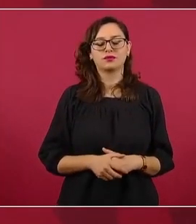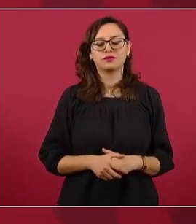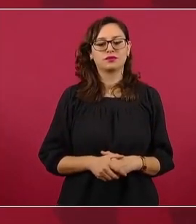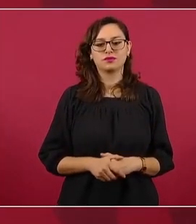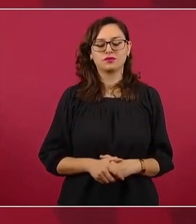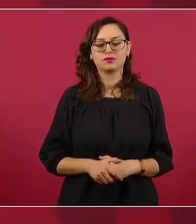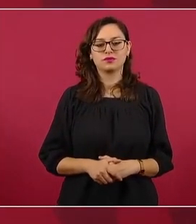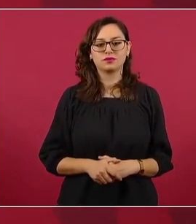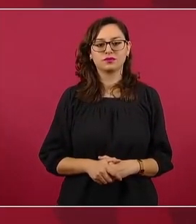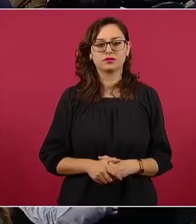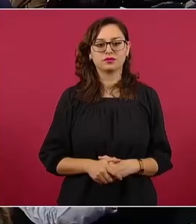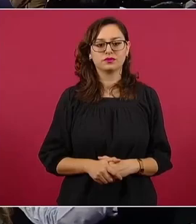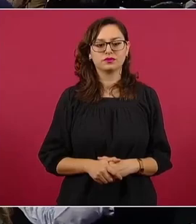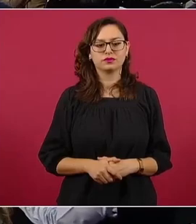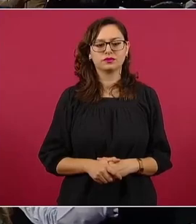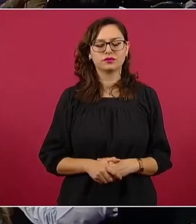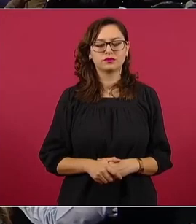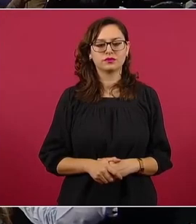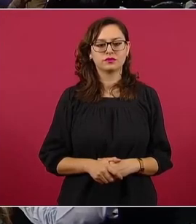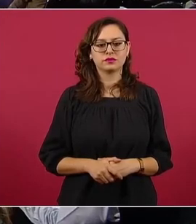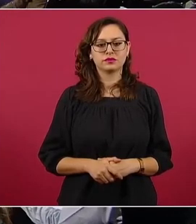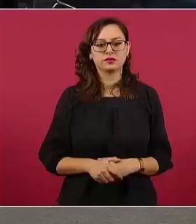claro.